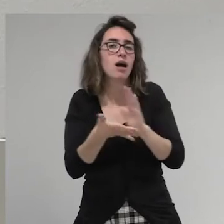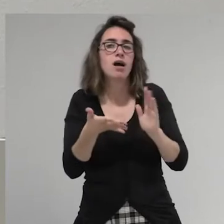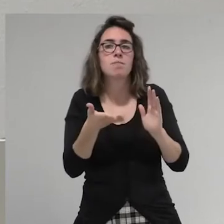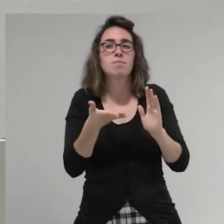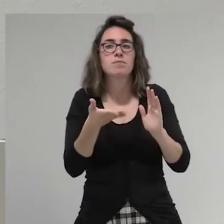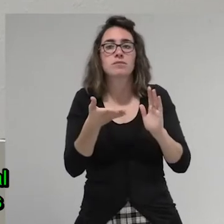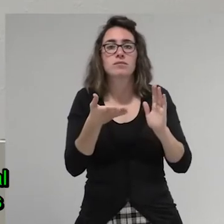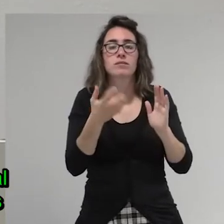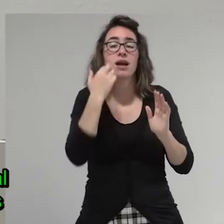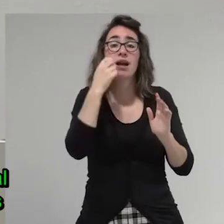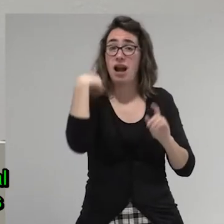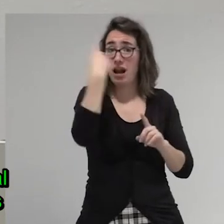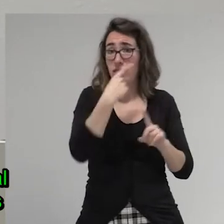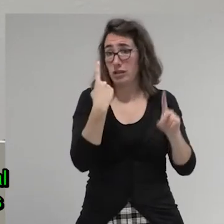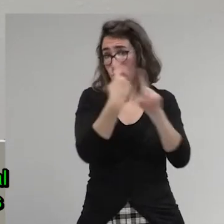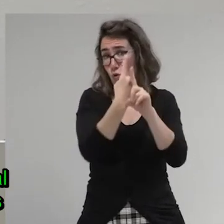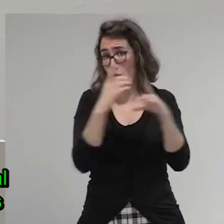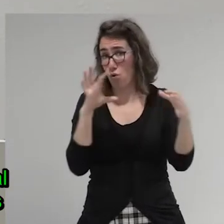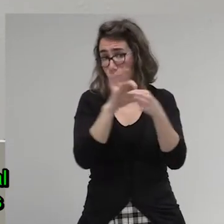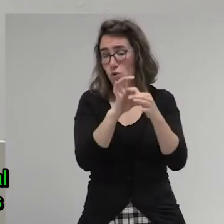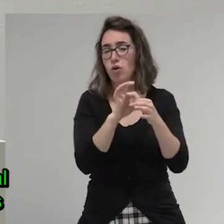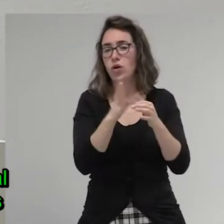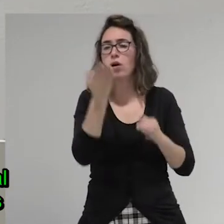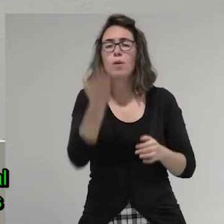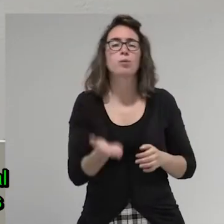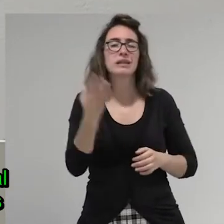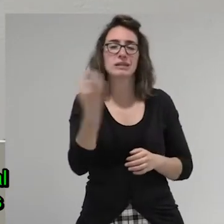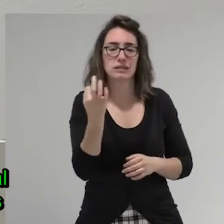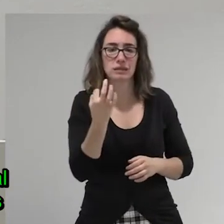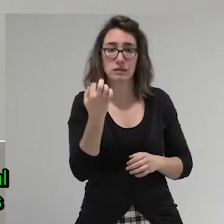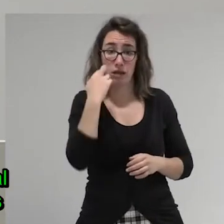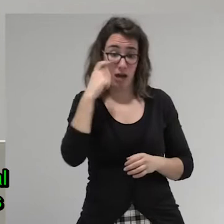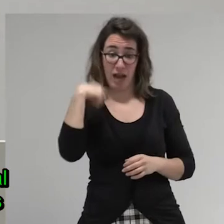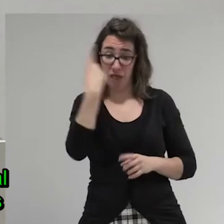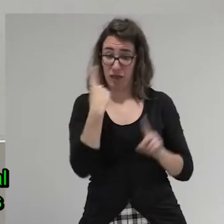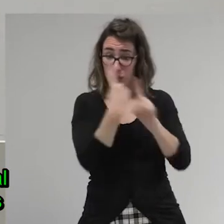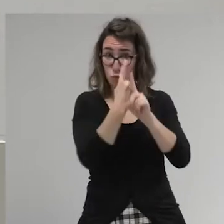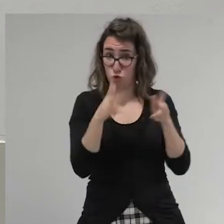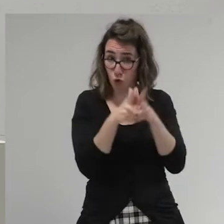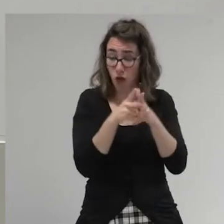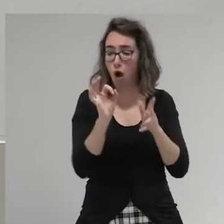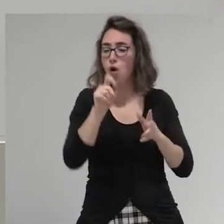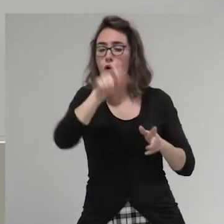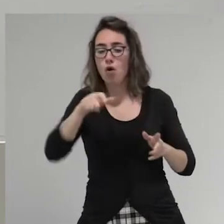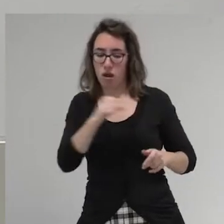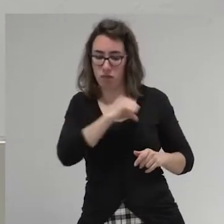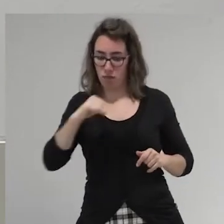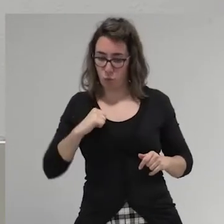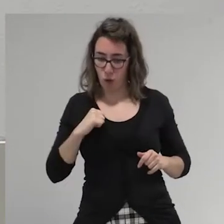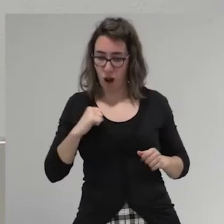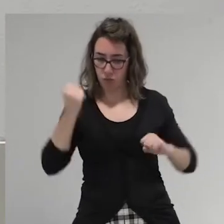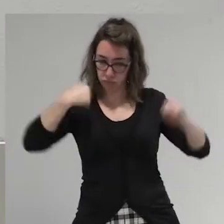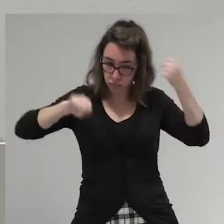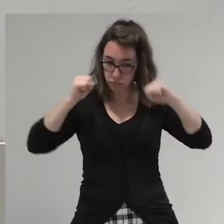relación al racismo tiene que ver con que el racismo social, o en este caso los actos individuales, están